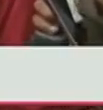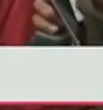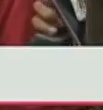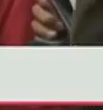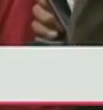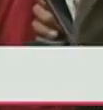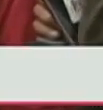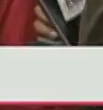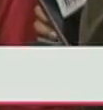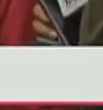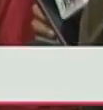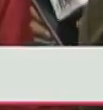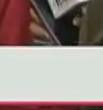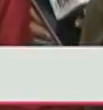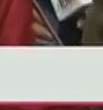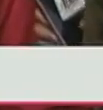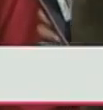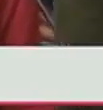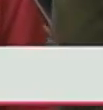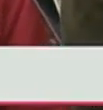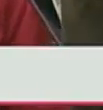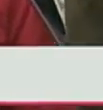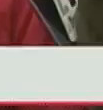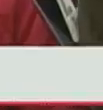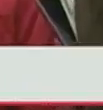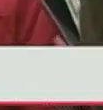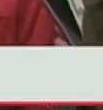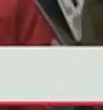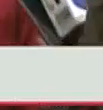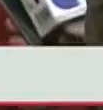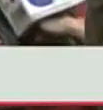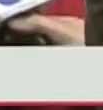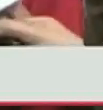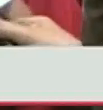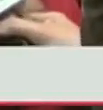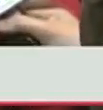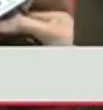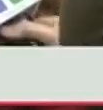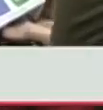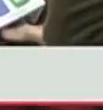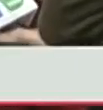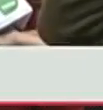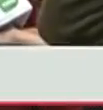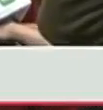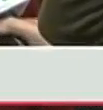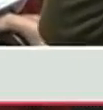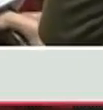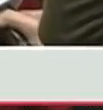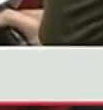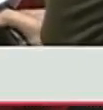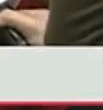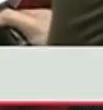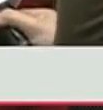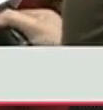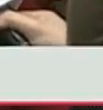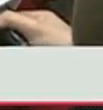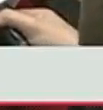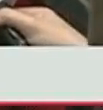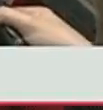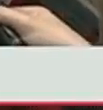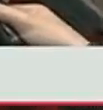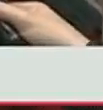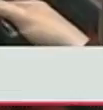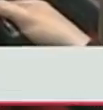canal humanitario acá en Venezuela por parte de los integrantes de la oposición en la mesa de diálogo. ¿Sabe cómo suena más bonito el chavismo que oficialismo? Suena, se ve